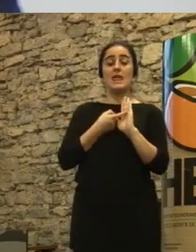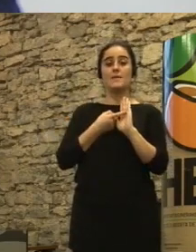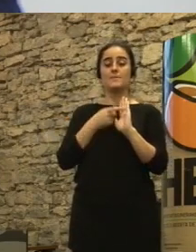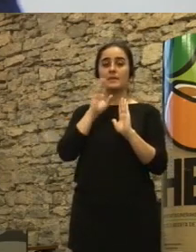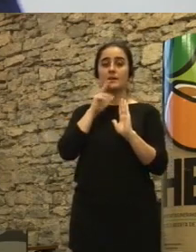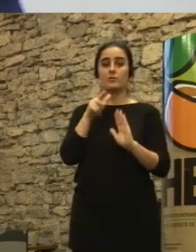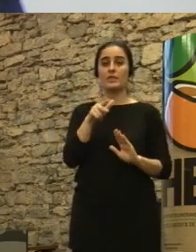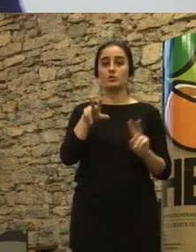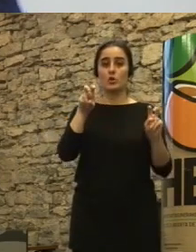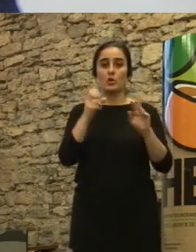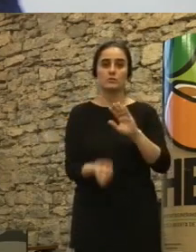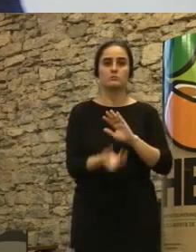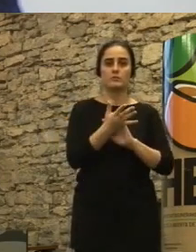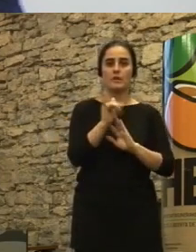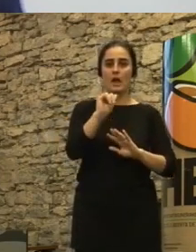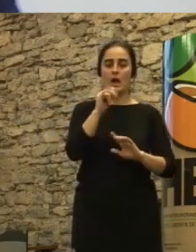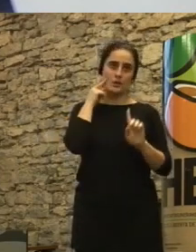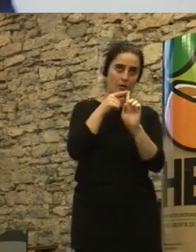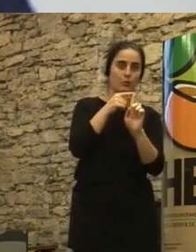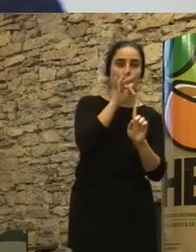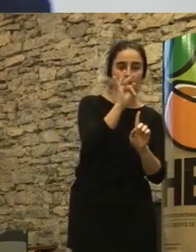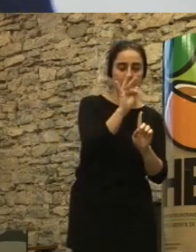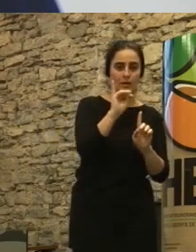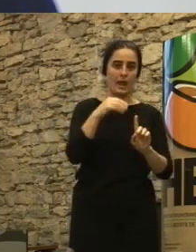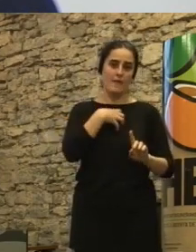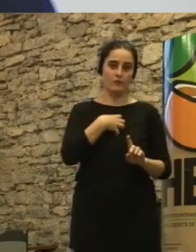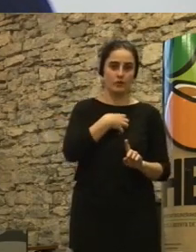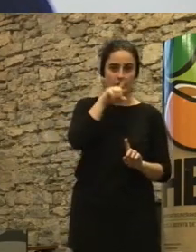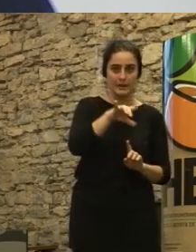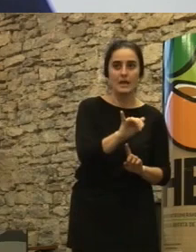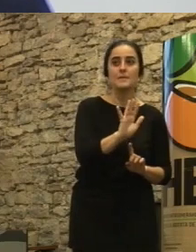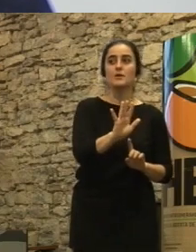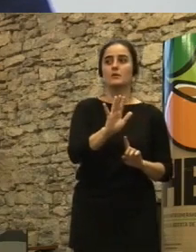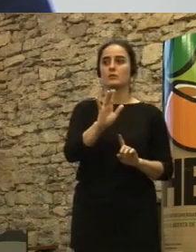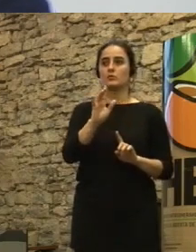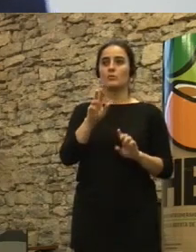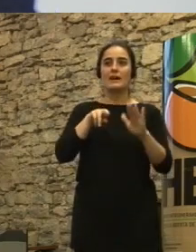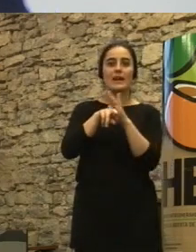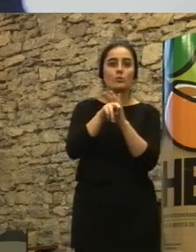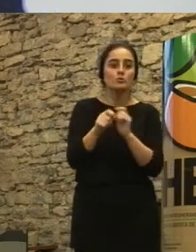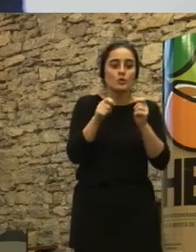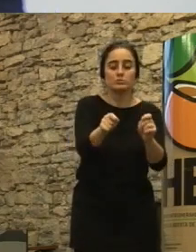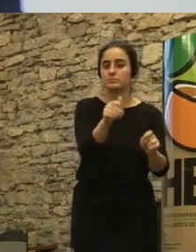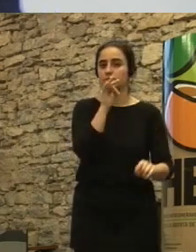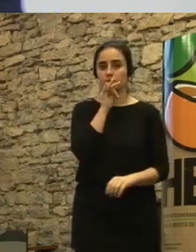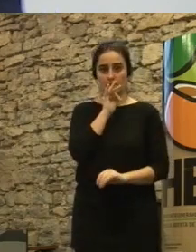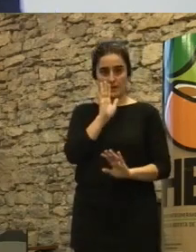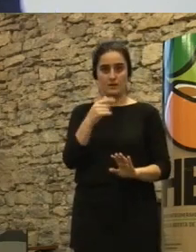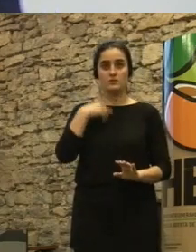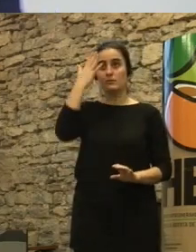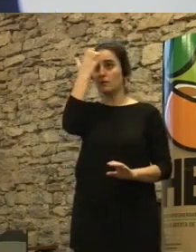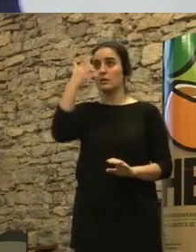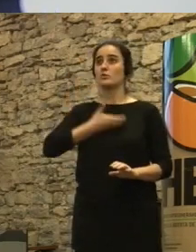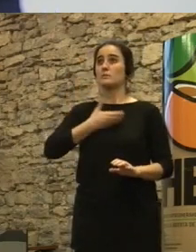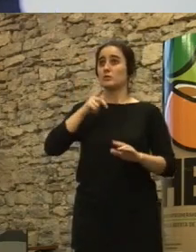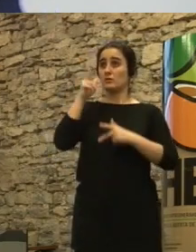nuevos derechos, hay buenas intenciones, que la tienen también los funcionarios y los trabajadores públicos, pero no ha habido una gran dotación de medios. Yo me acuerdo de un ayuntamiento de Euskadi,